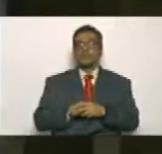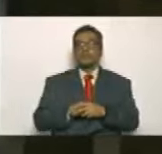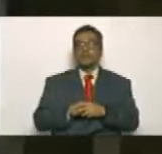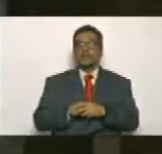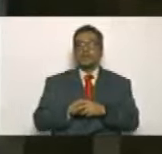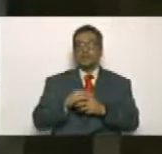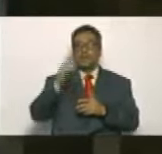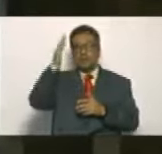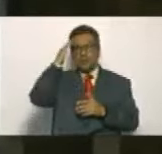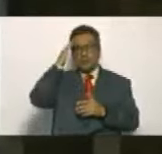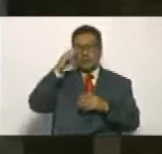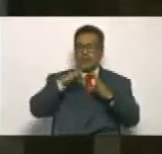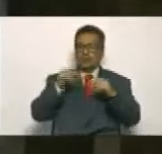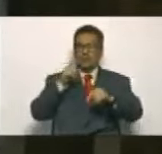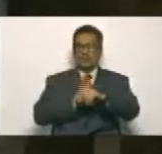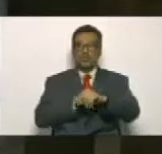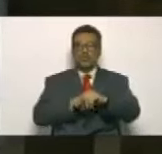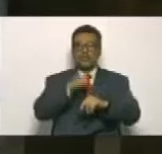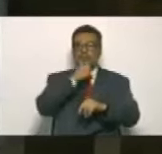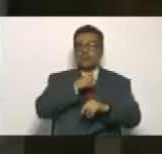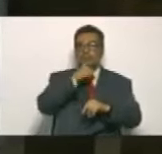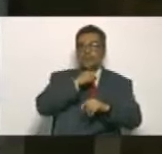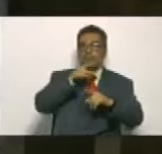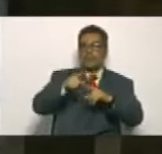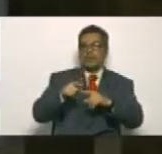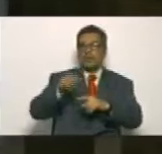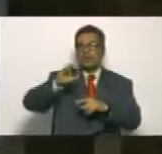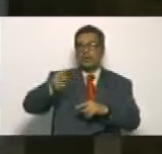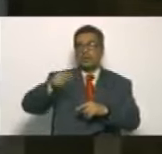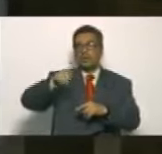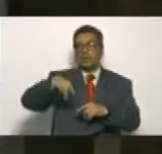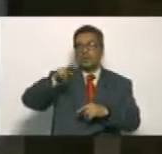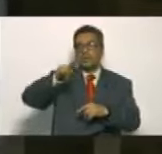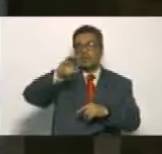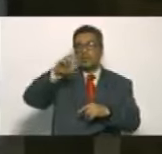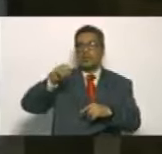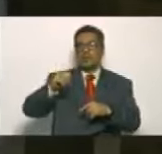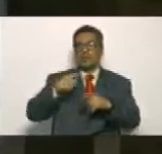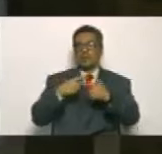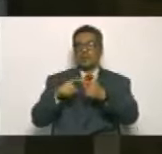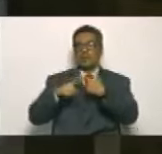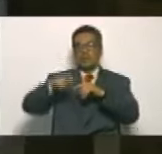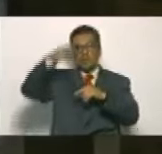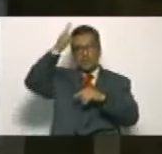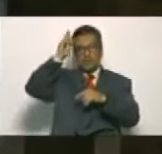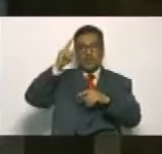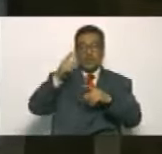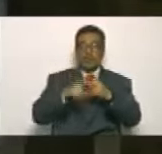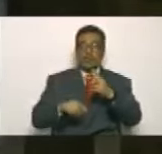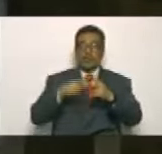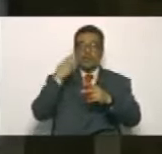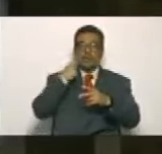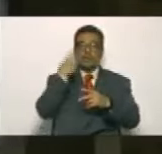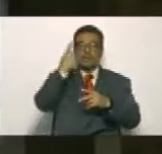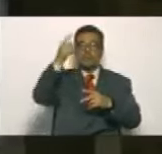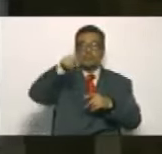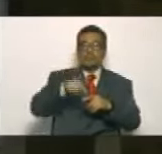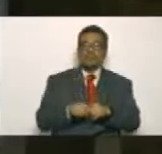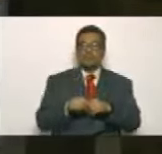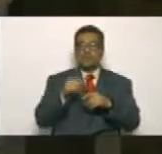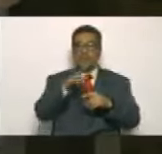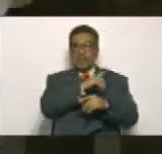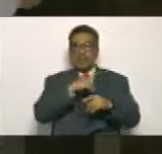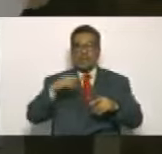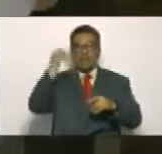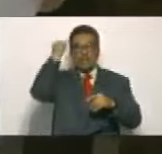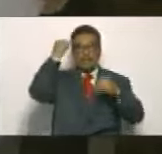interpretando en su tiempo por la resistencia de Guaycaipuro y demás caciques heroicos, inspirados en el